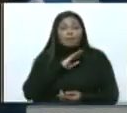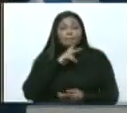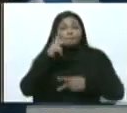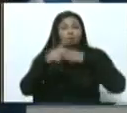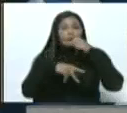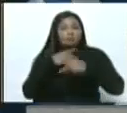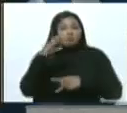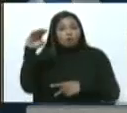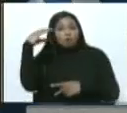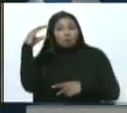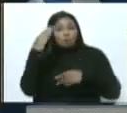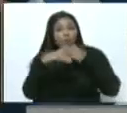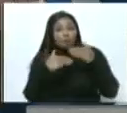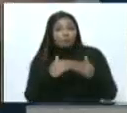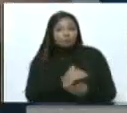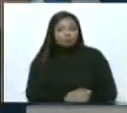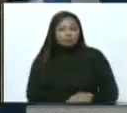Colombia.